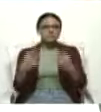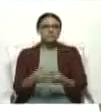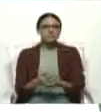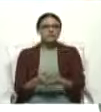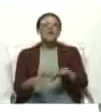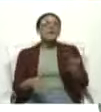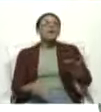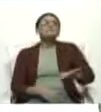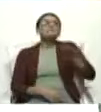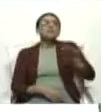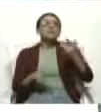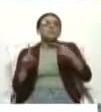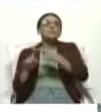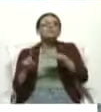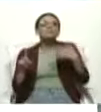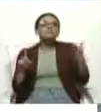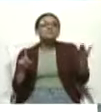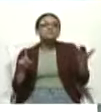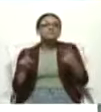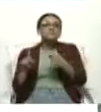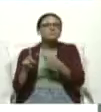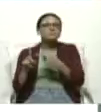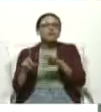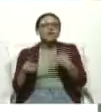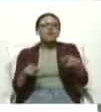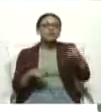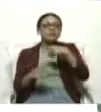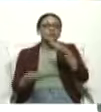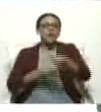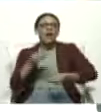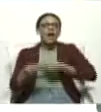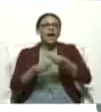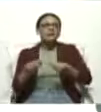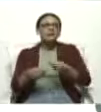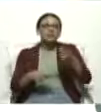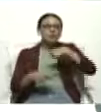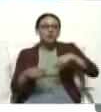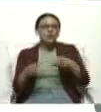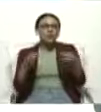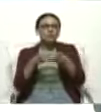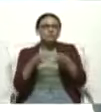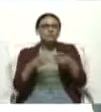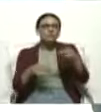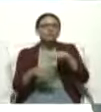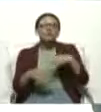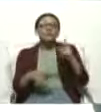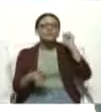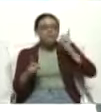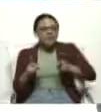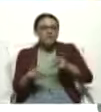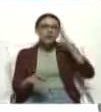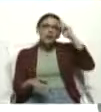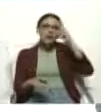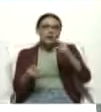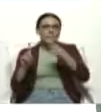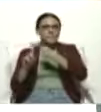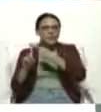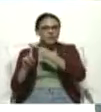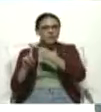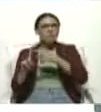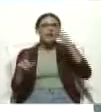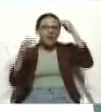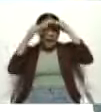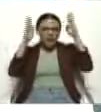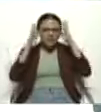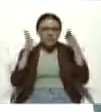lo importante que para una sociedad tiene el respeto, la atención,